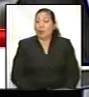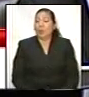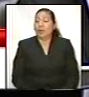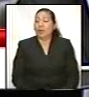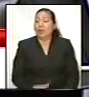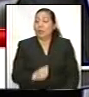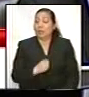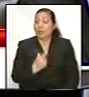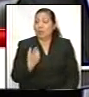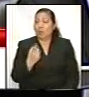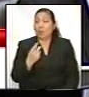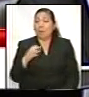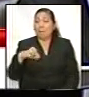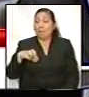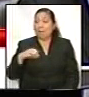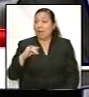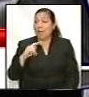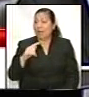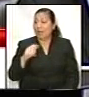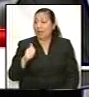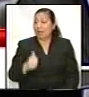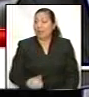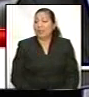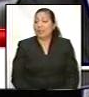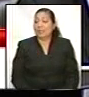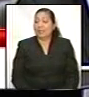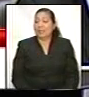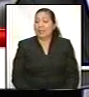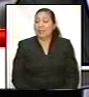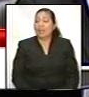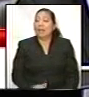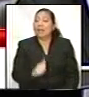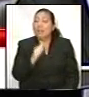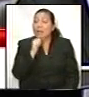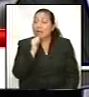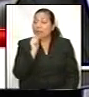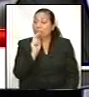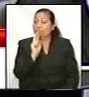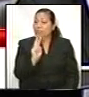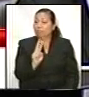tengo una en Paita. Lamentablemente,